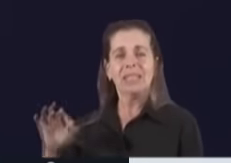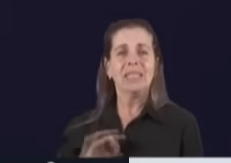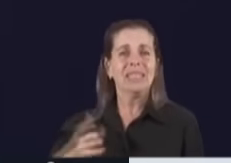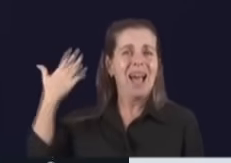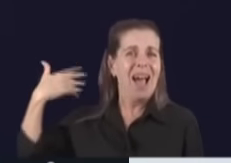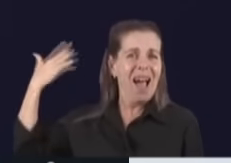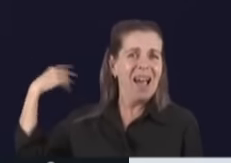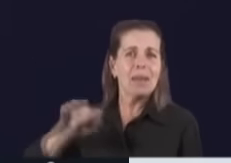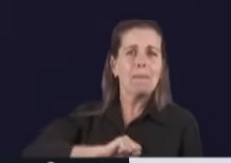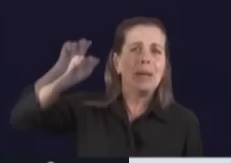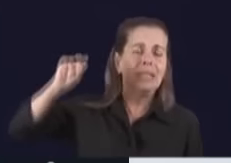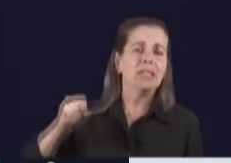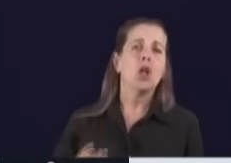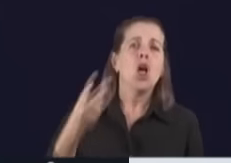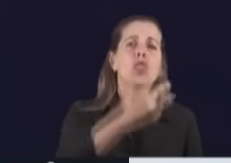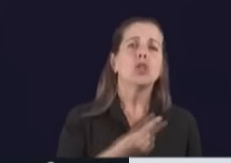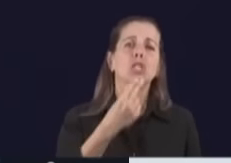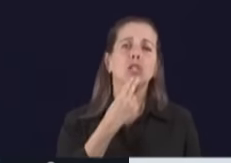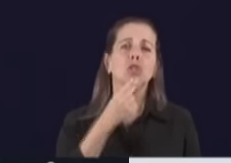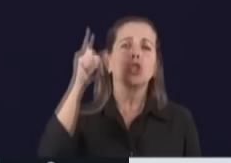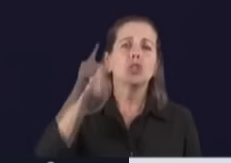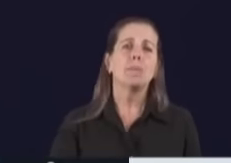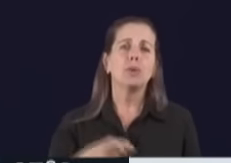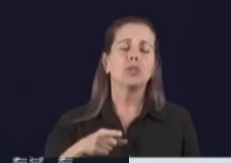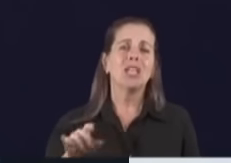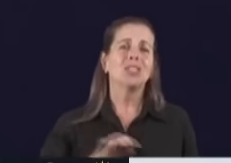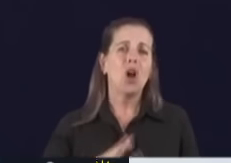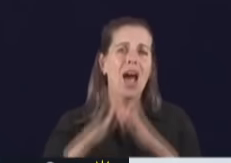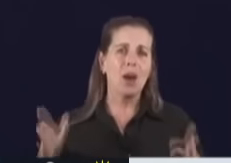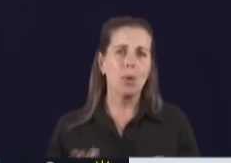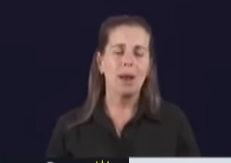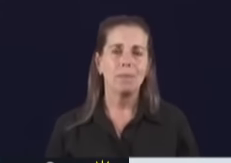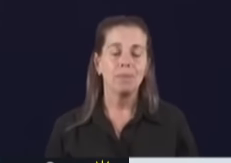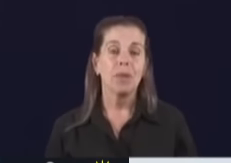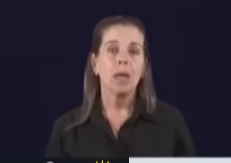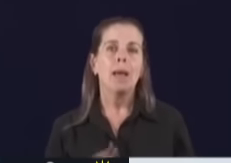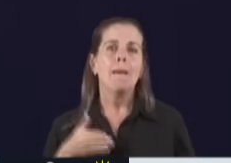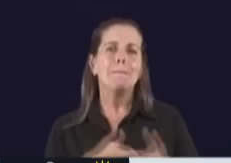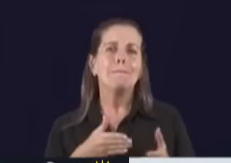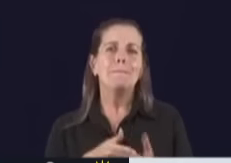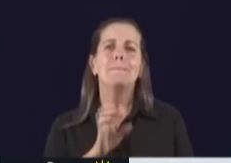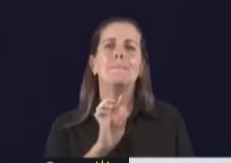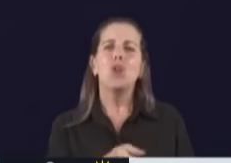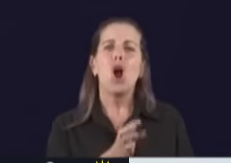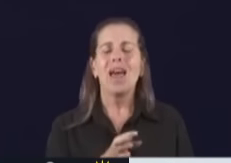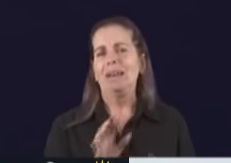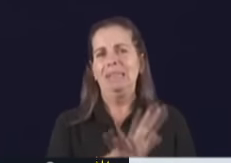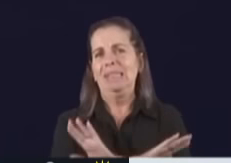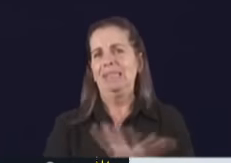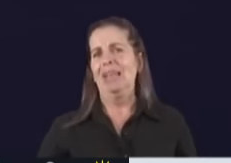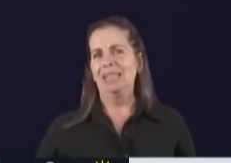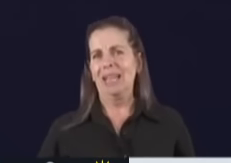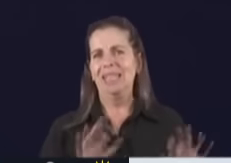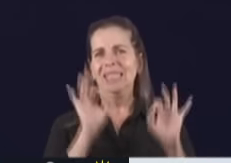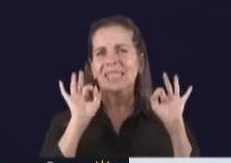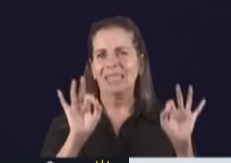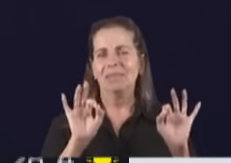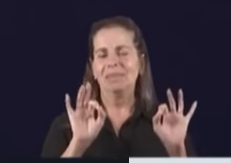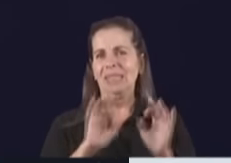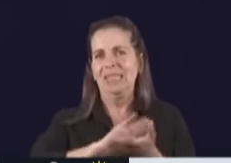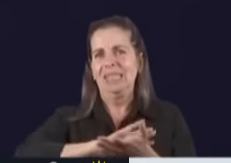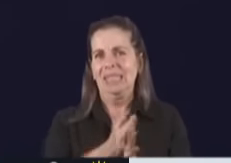anual previo al comienzo de nuestra actual gestión. El cepo cambiario no existe más desde abril del 2025. Fue